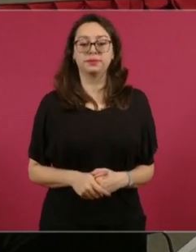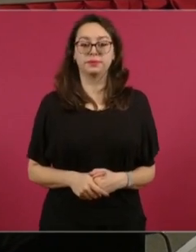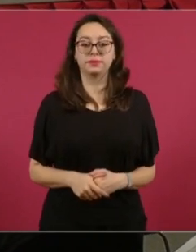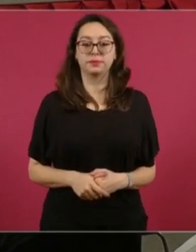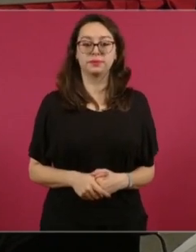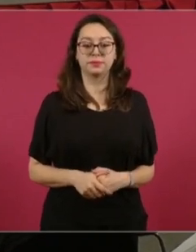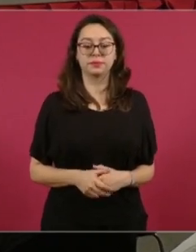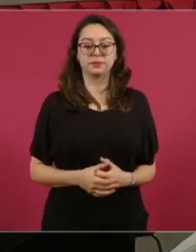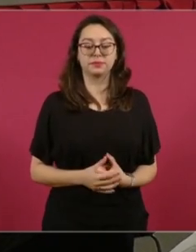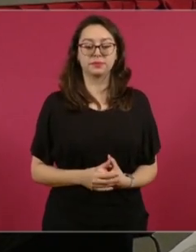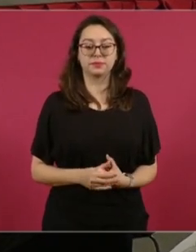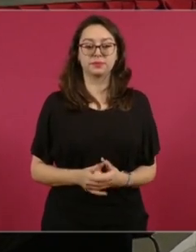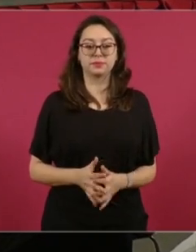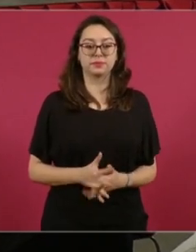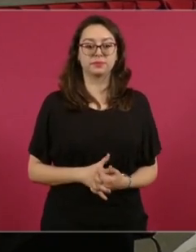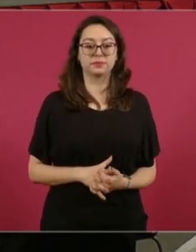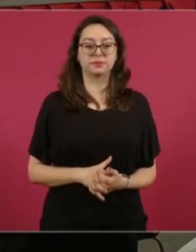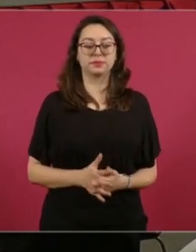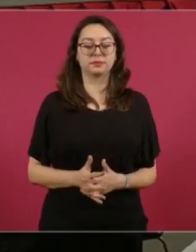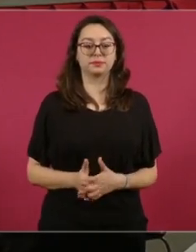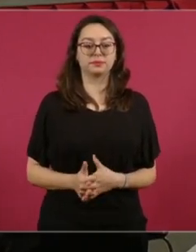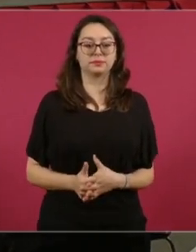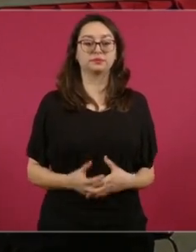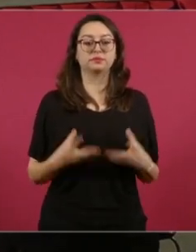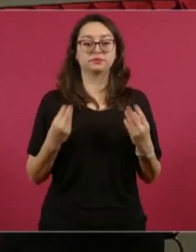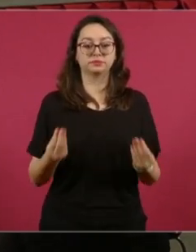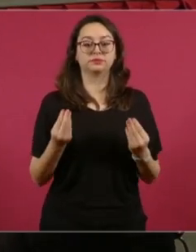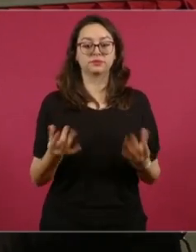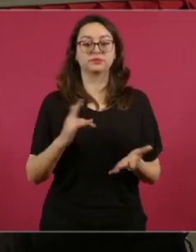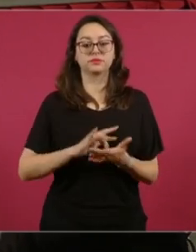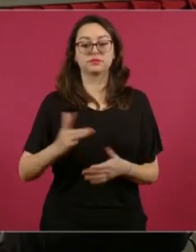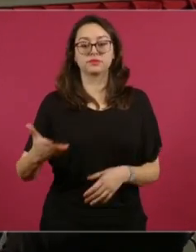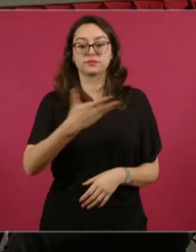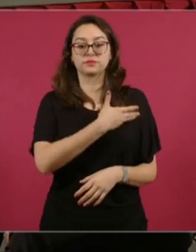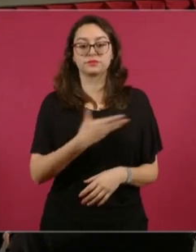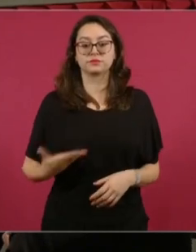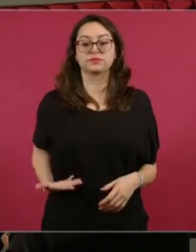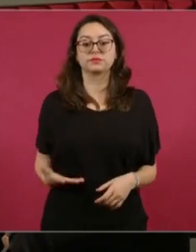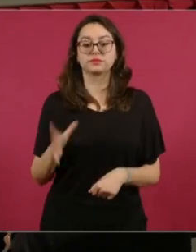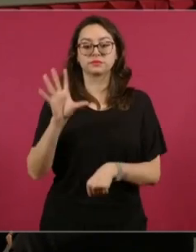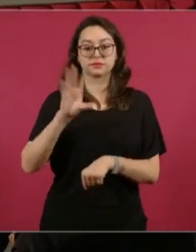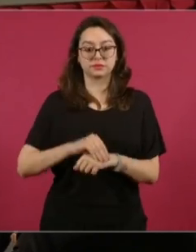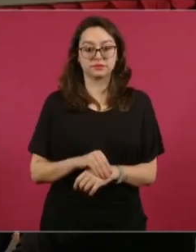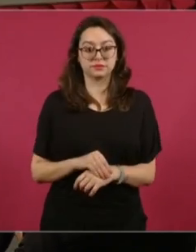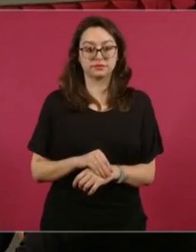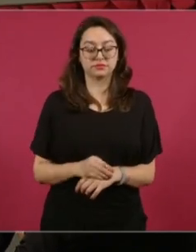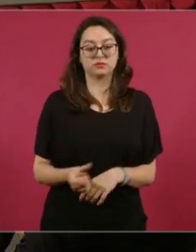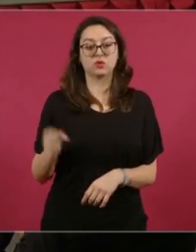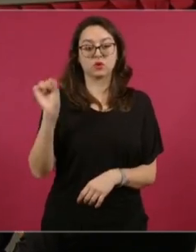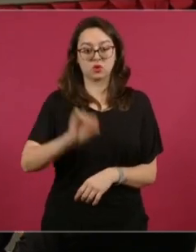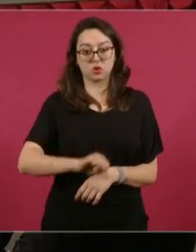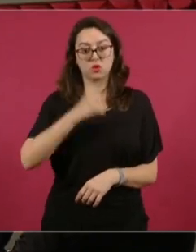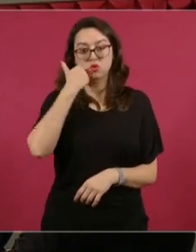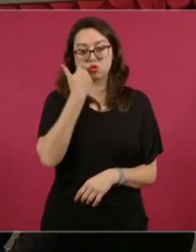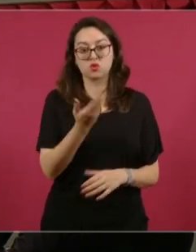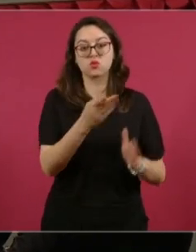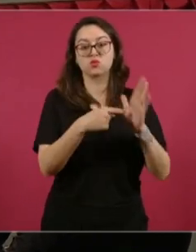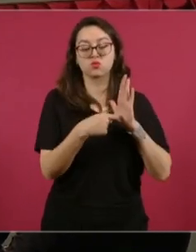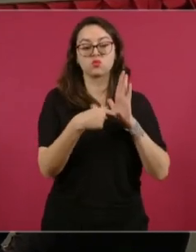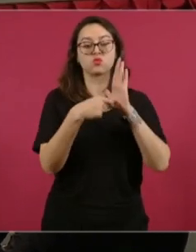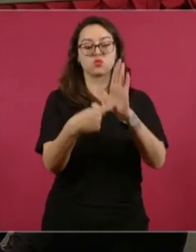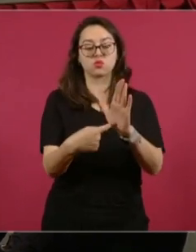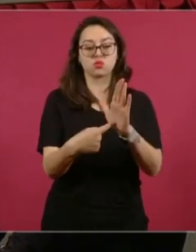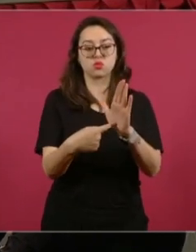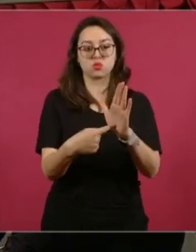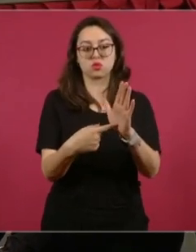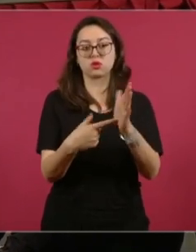Gracias. Muchísimas gracias, presidente. Con su permiso, la idea es poder presentar el día de hoy,